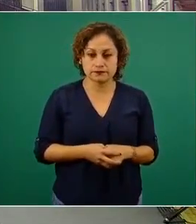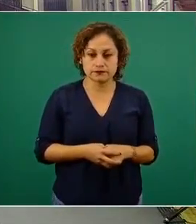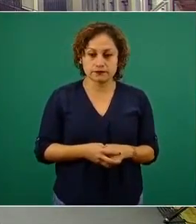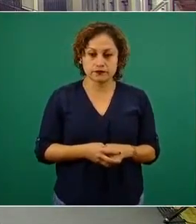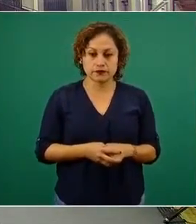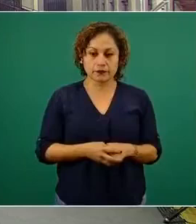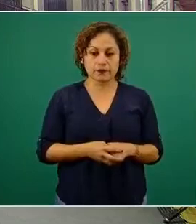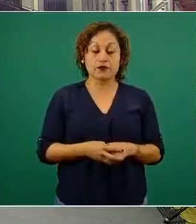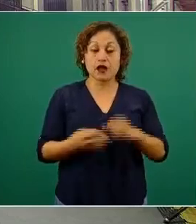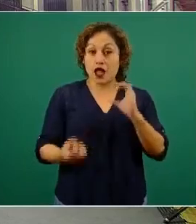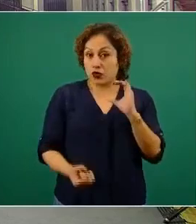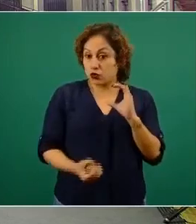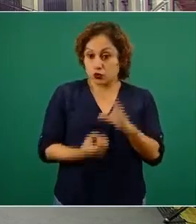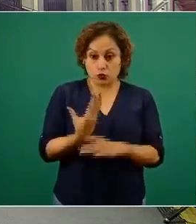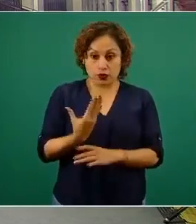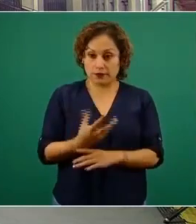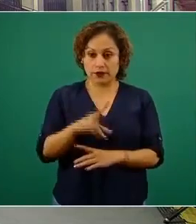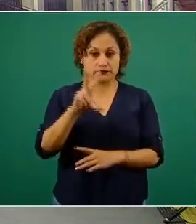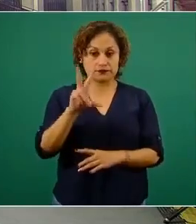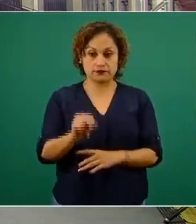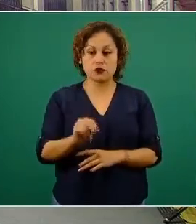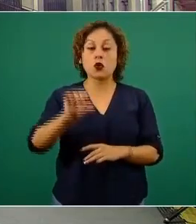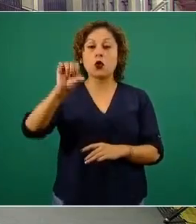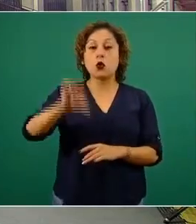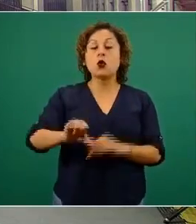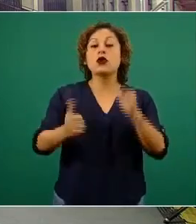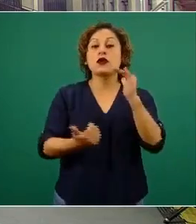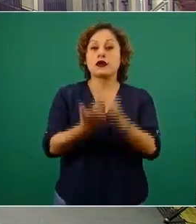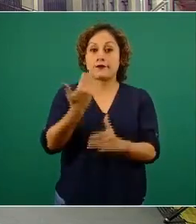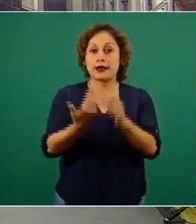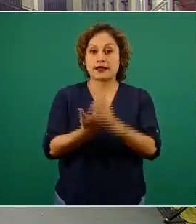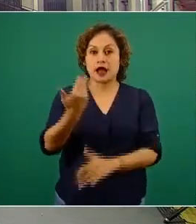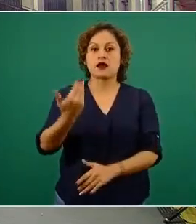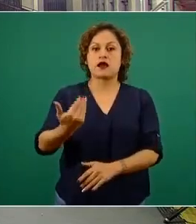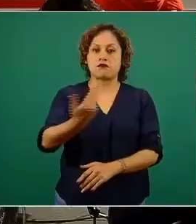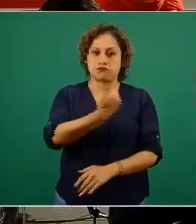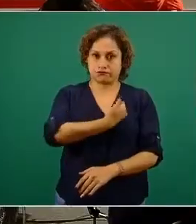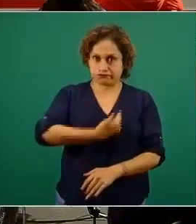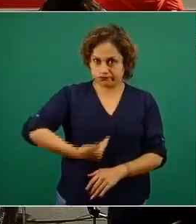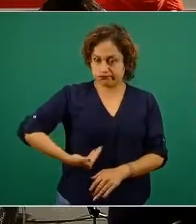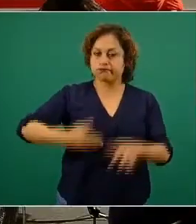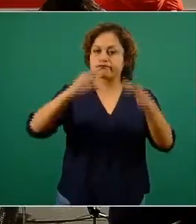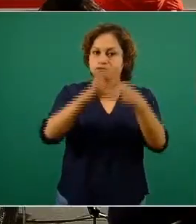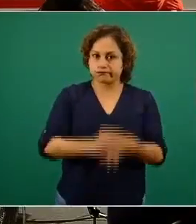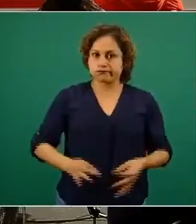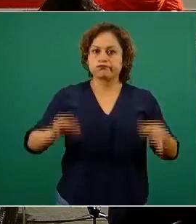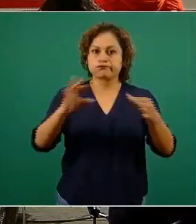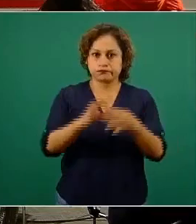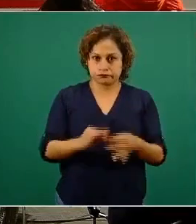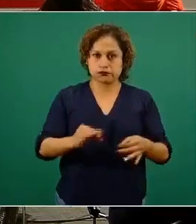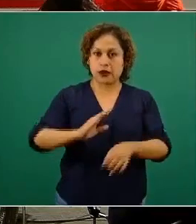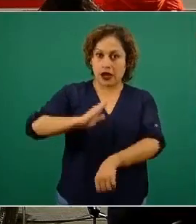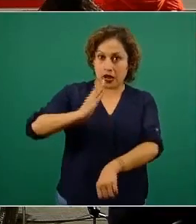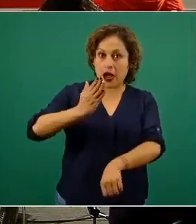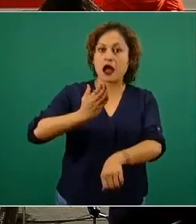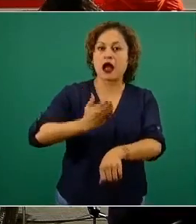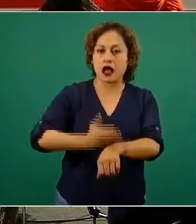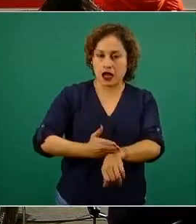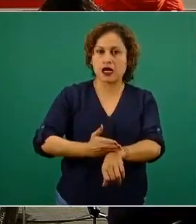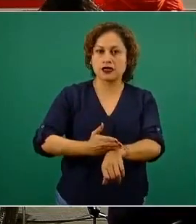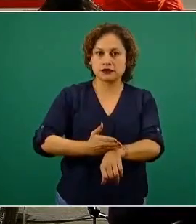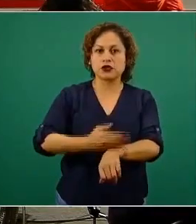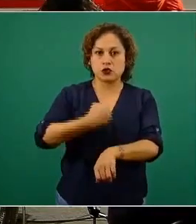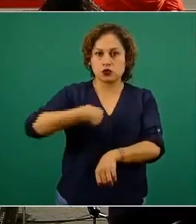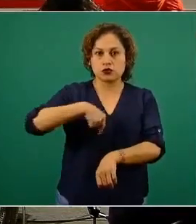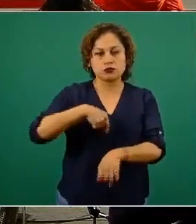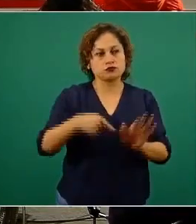No nuevas, esta mañana comentaba el presidente lo que ya sabíamos y que fue motivo de un castigo que nos interesó mucho que fuera